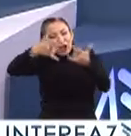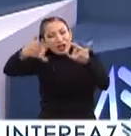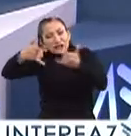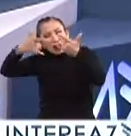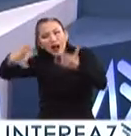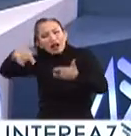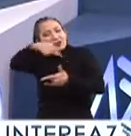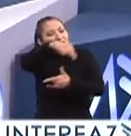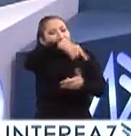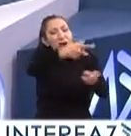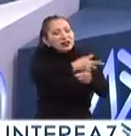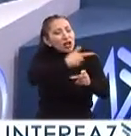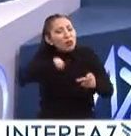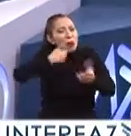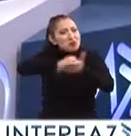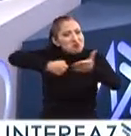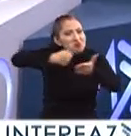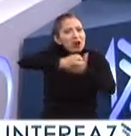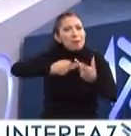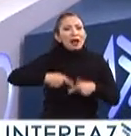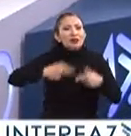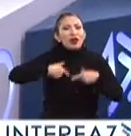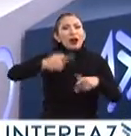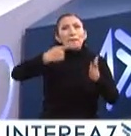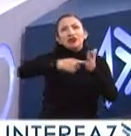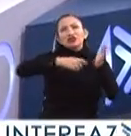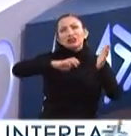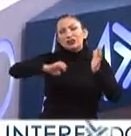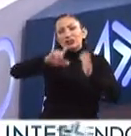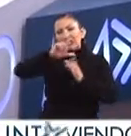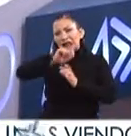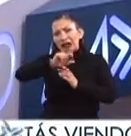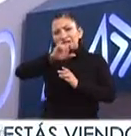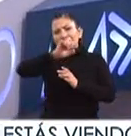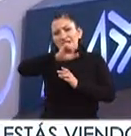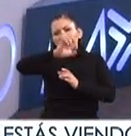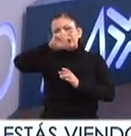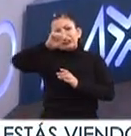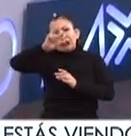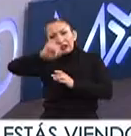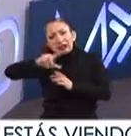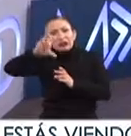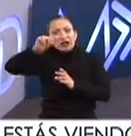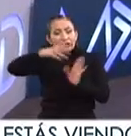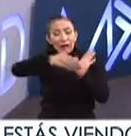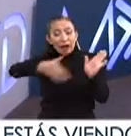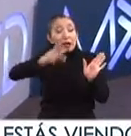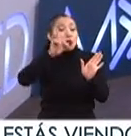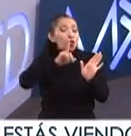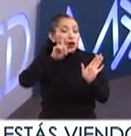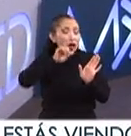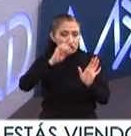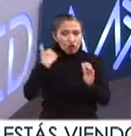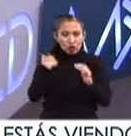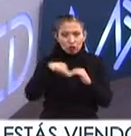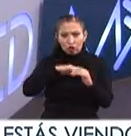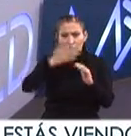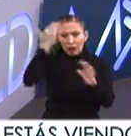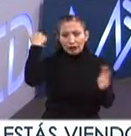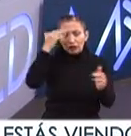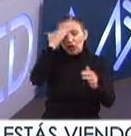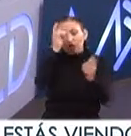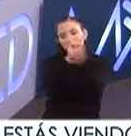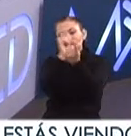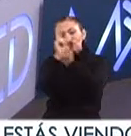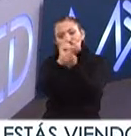las luchas desde, 60, 70, etcétera, y a través de mujeres que hemos conocido a través del